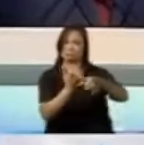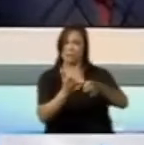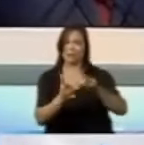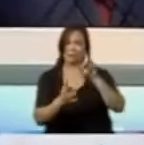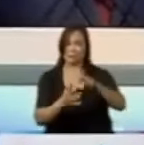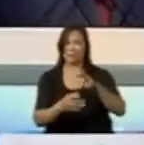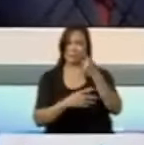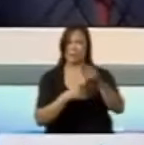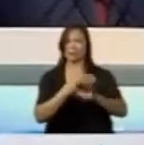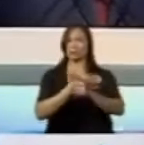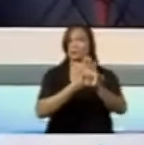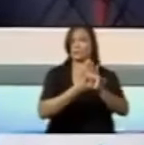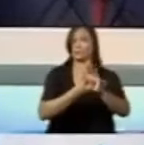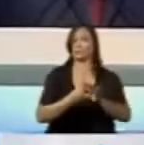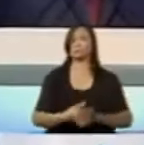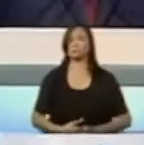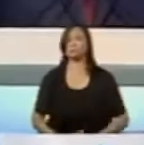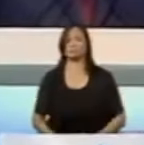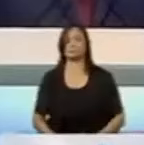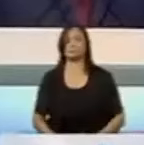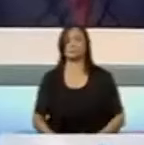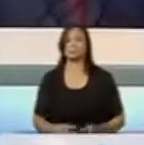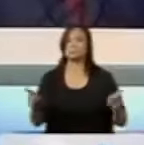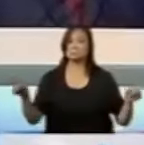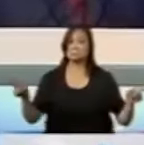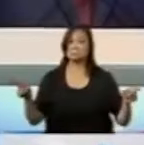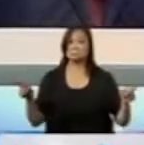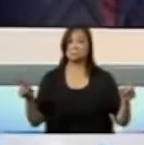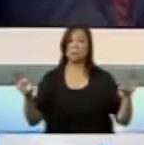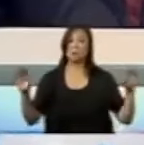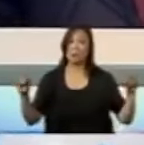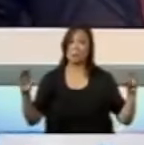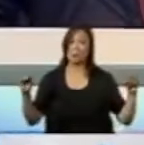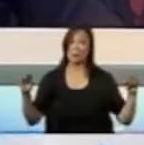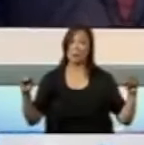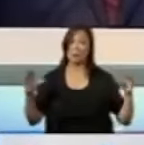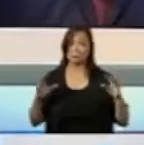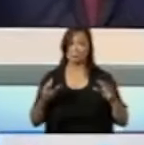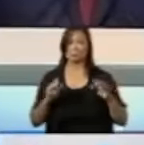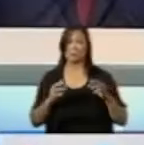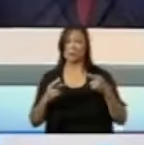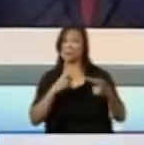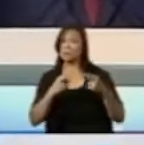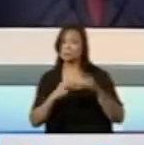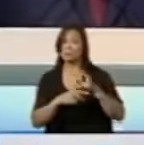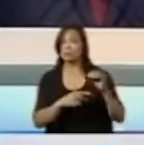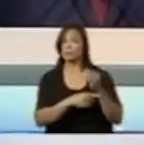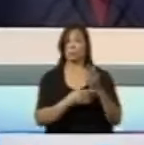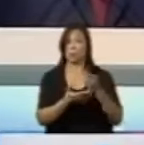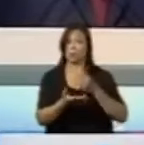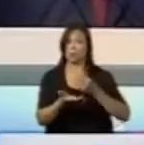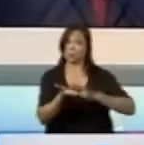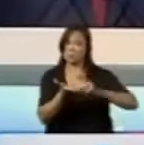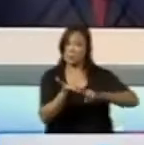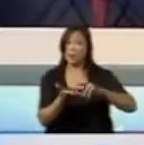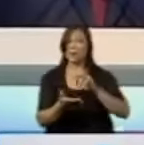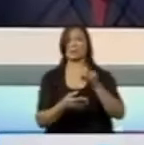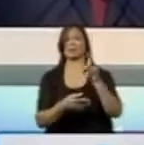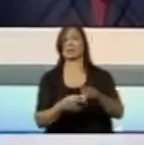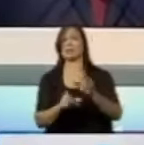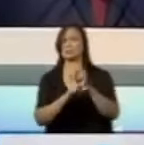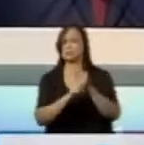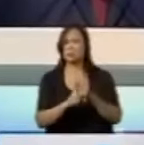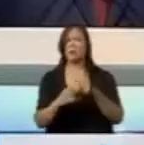para nuestra seguridad. Y han hablado aquí de las relaciones diplomáticas, de que teníamos que